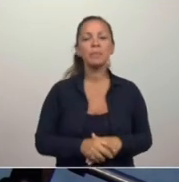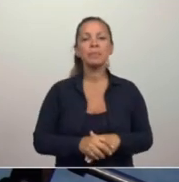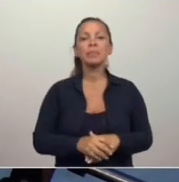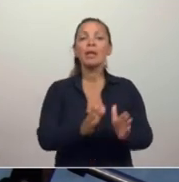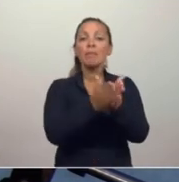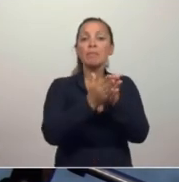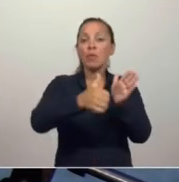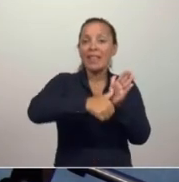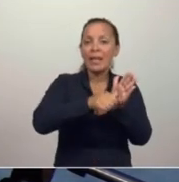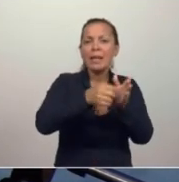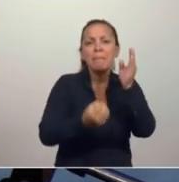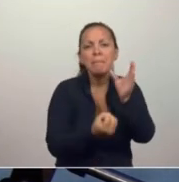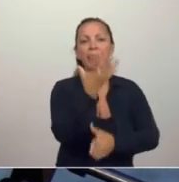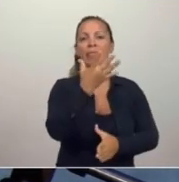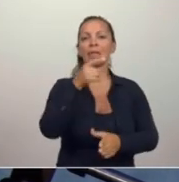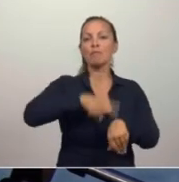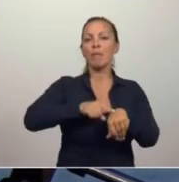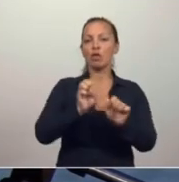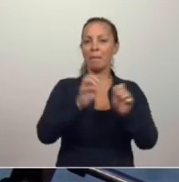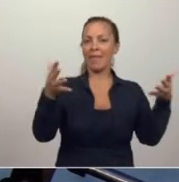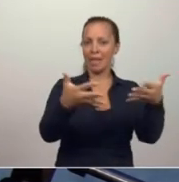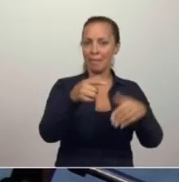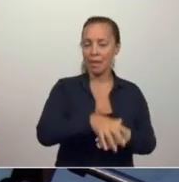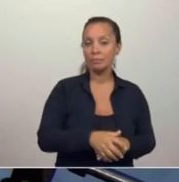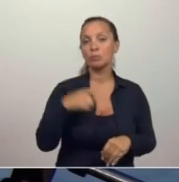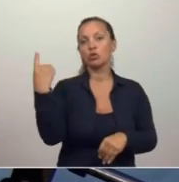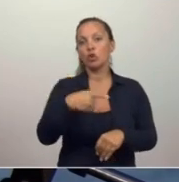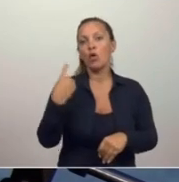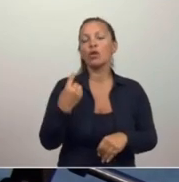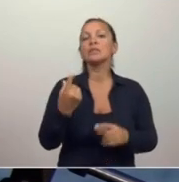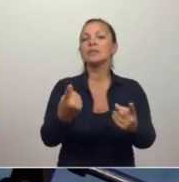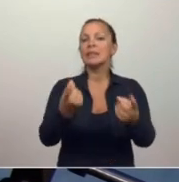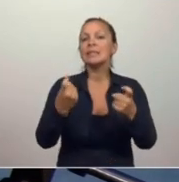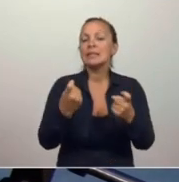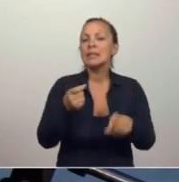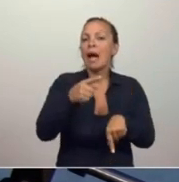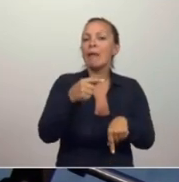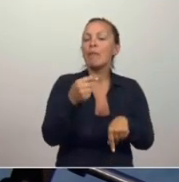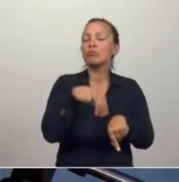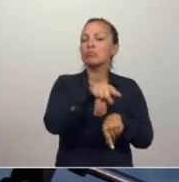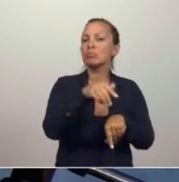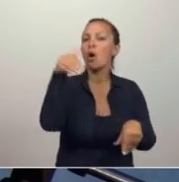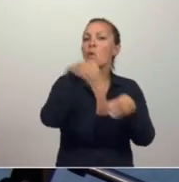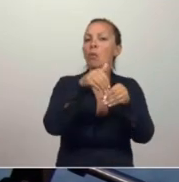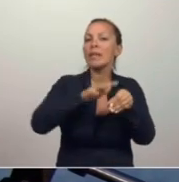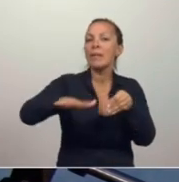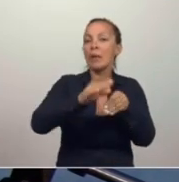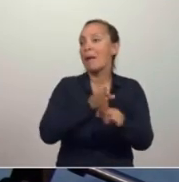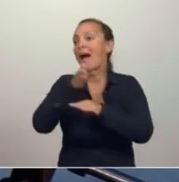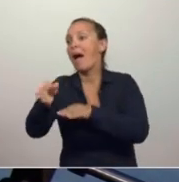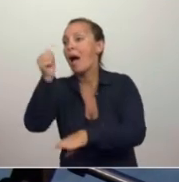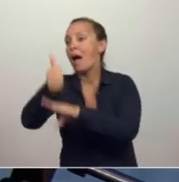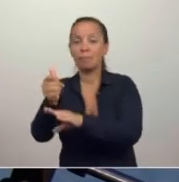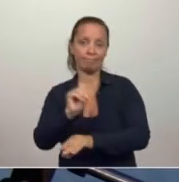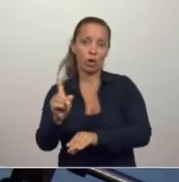inicia en la pandemia porque necesitábamos que se pudiera acceder a una cuenta bancaria sin pisar una sucursal sin